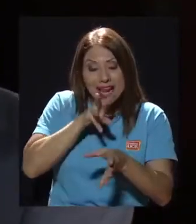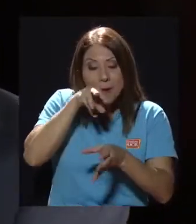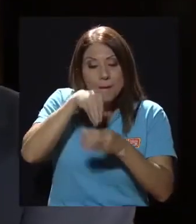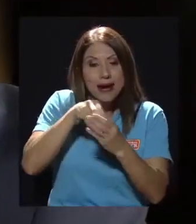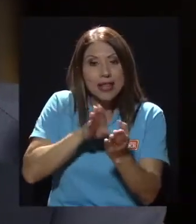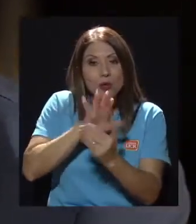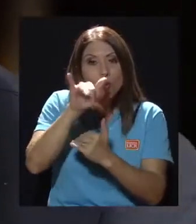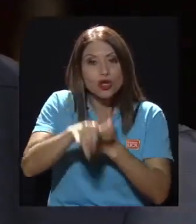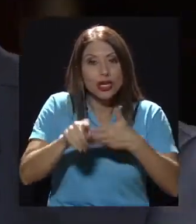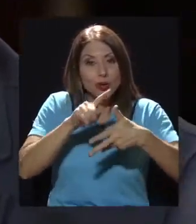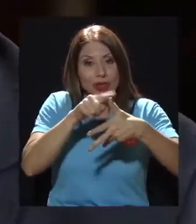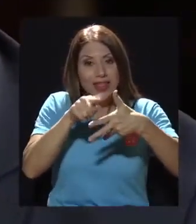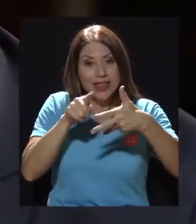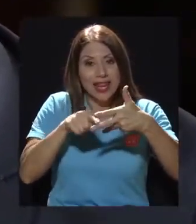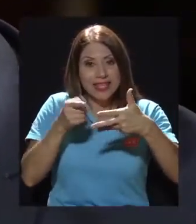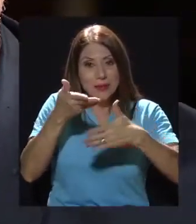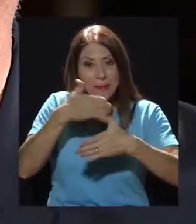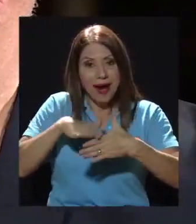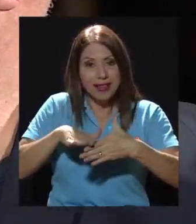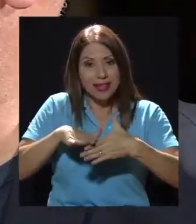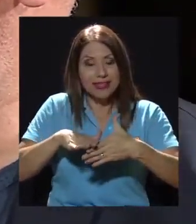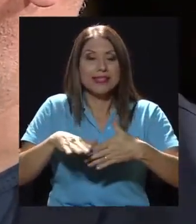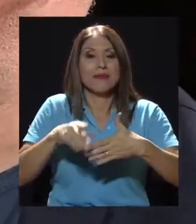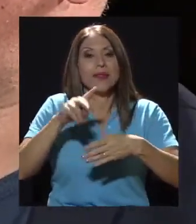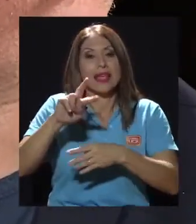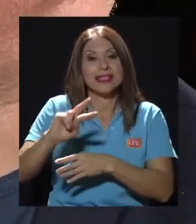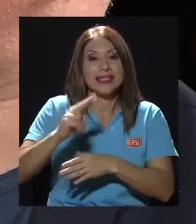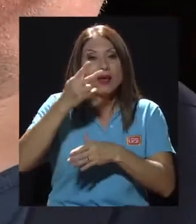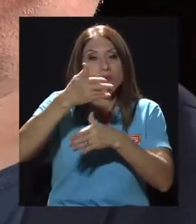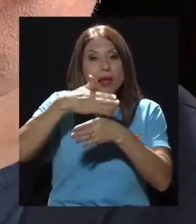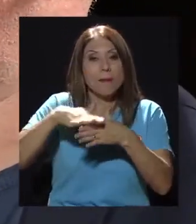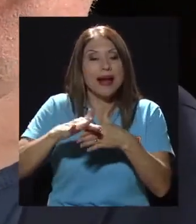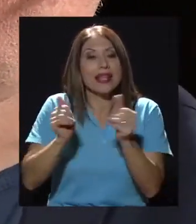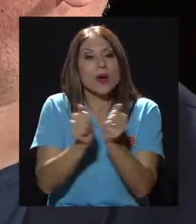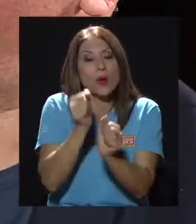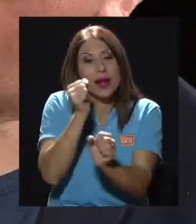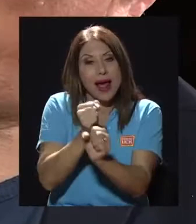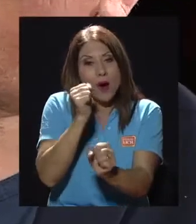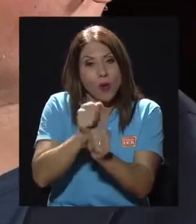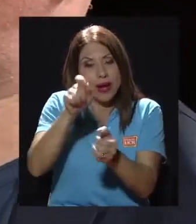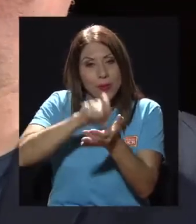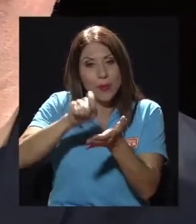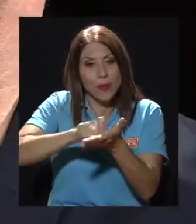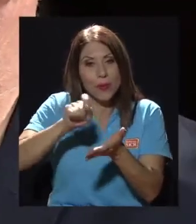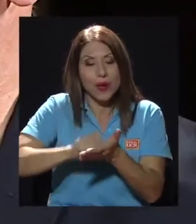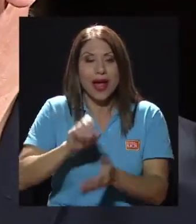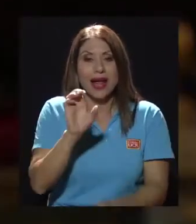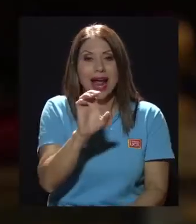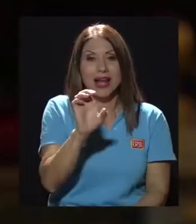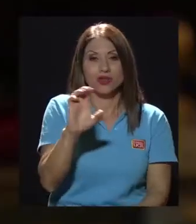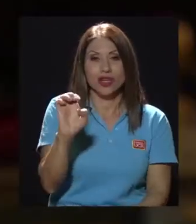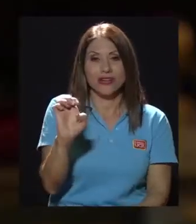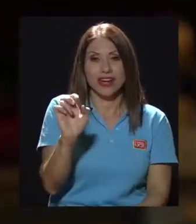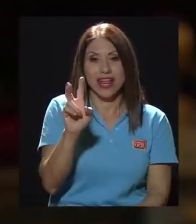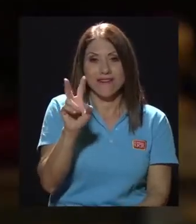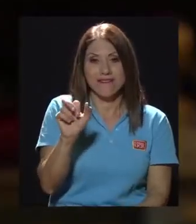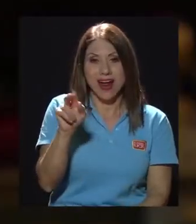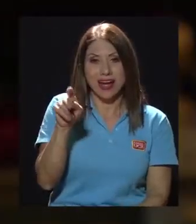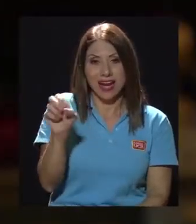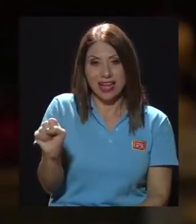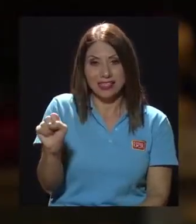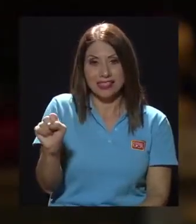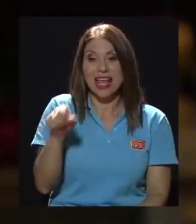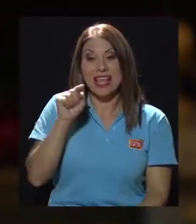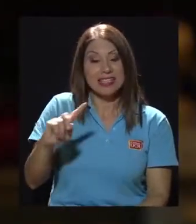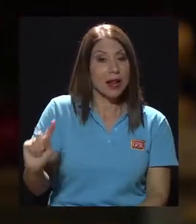en tres partes en realidad. Y la segunda parte quedó con la obra de Carlos Enrique Vargas, que precisamente hace usted bien, Marlon, en nombrarla, porque fue